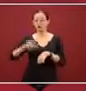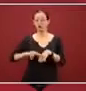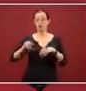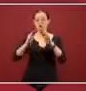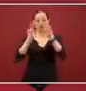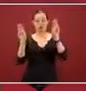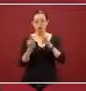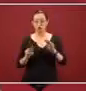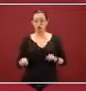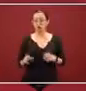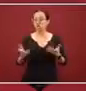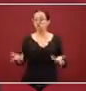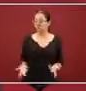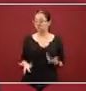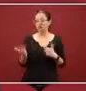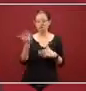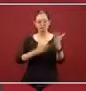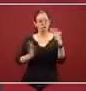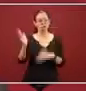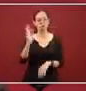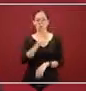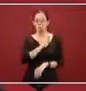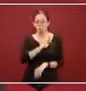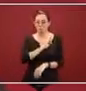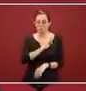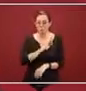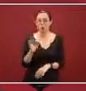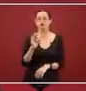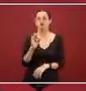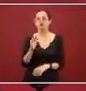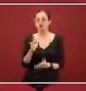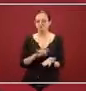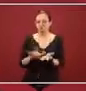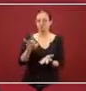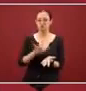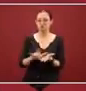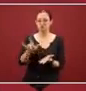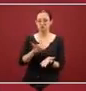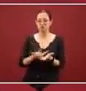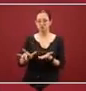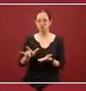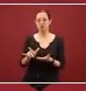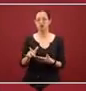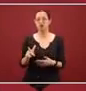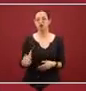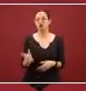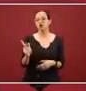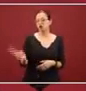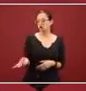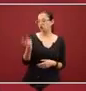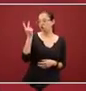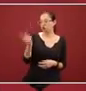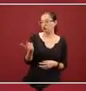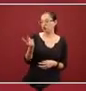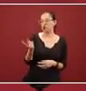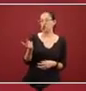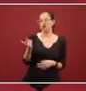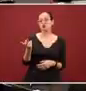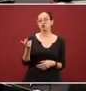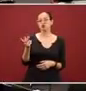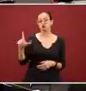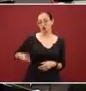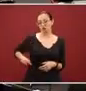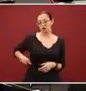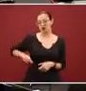metropolitana, y por eso decidimos apoyar la propuesta de los 2 gobernantes de la zona metropolitana de